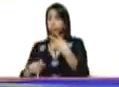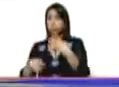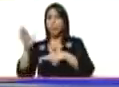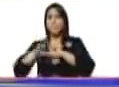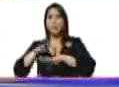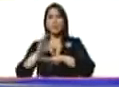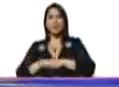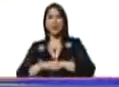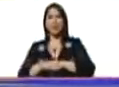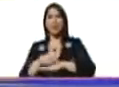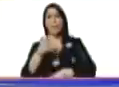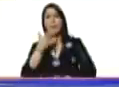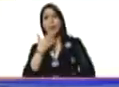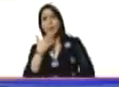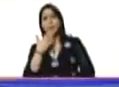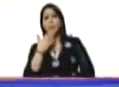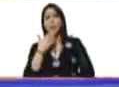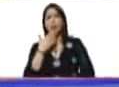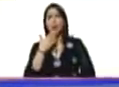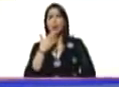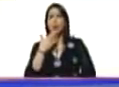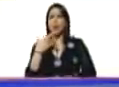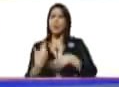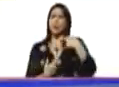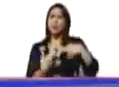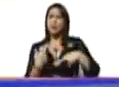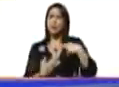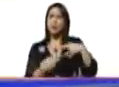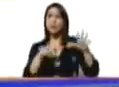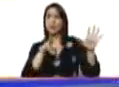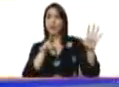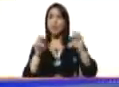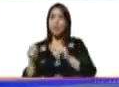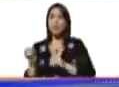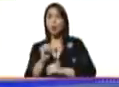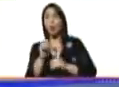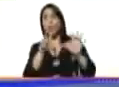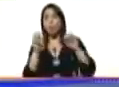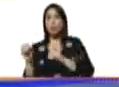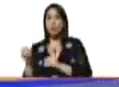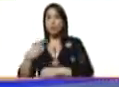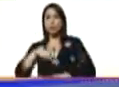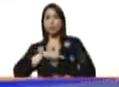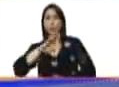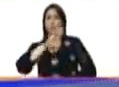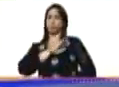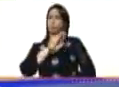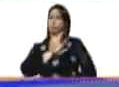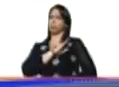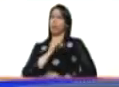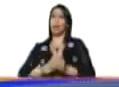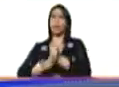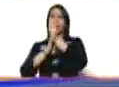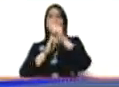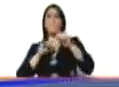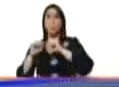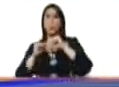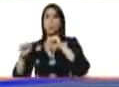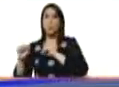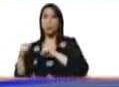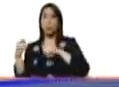en la izquierda de los 70 y los 80. Nos autoproclamábamos líderes del movimiento popular y estábamos más solos que la